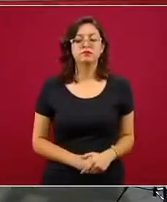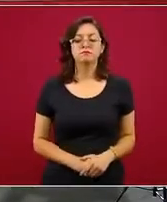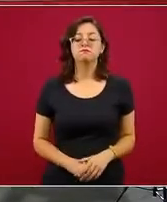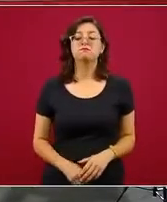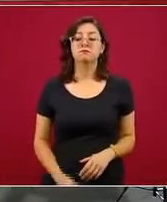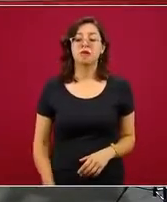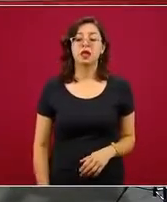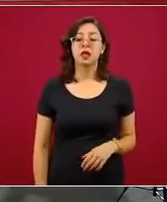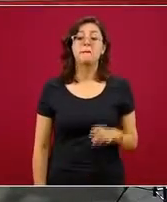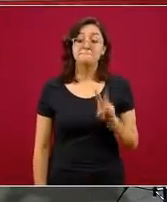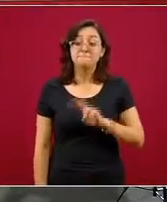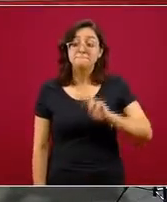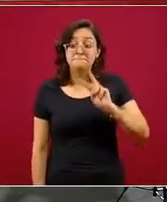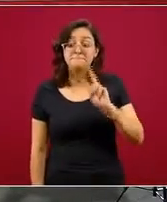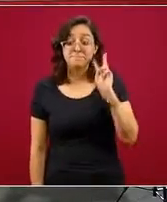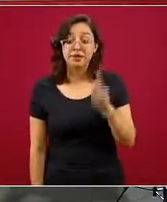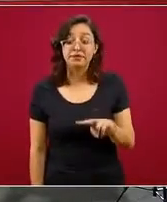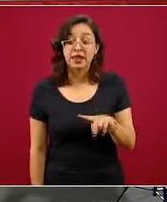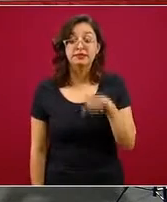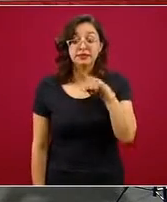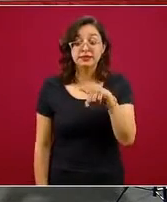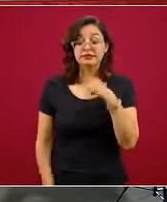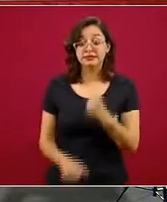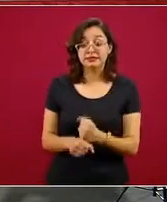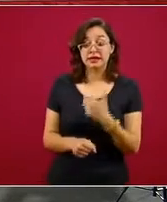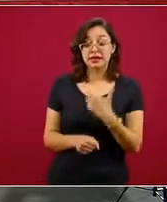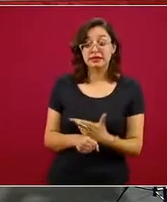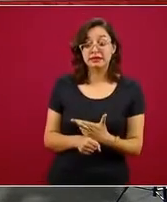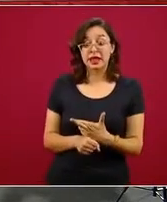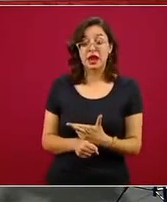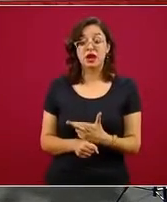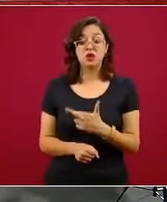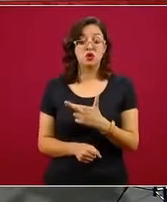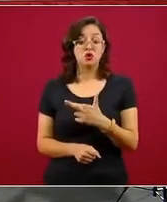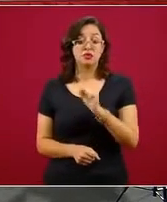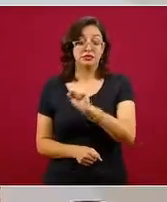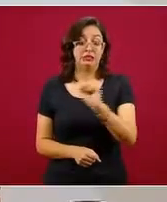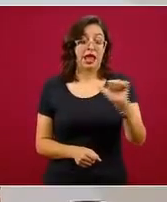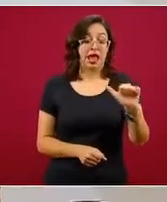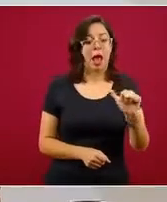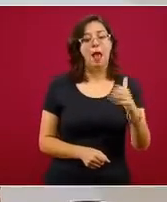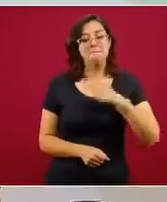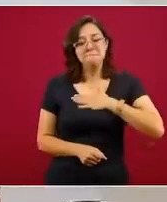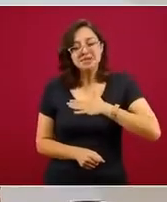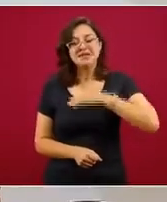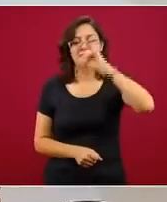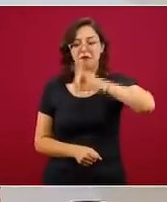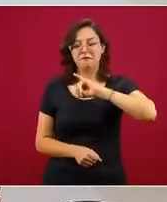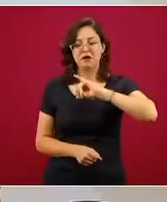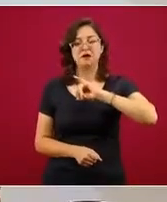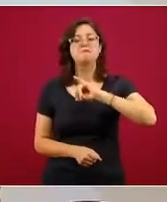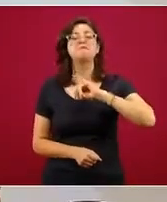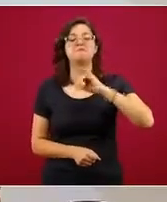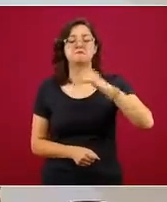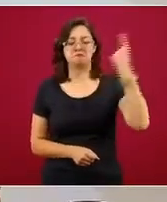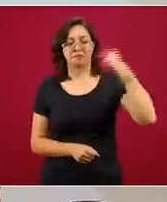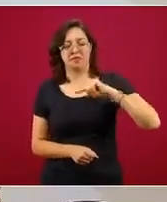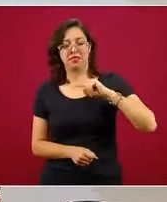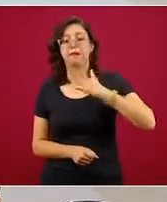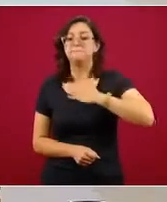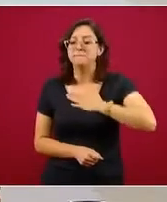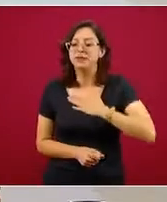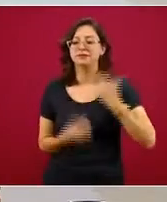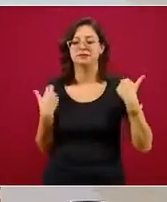Absolutamente. El doctor Jorge Alcocer Varela, secretario de Salud, mi jefe, mi maestro, desde el inicio del sexenio ha sido